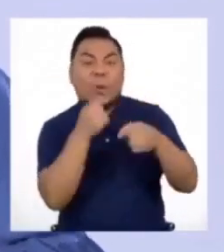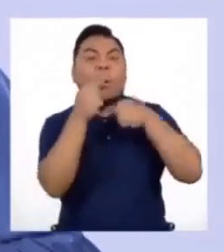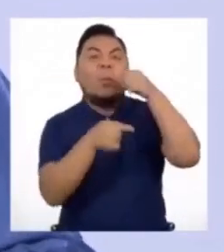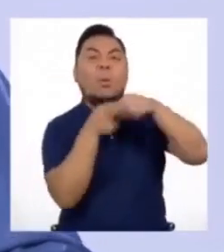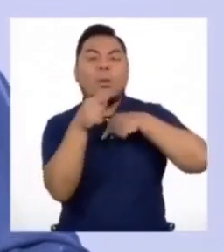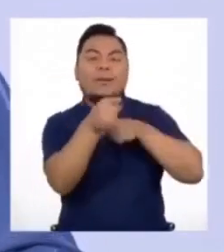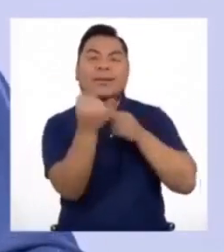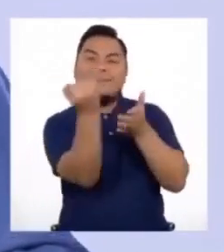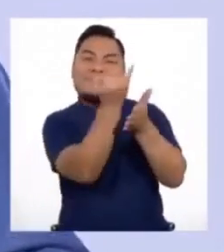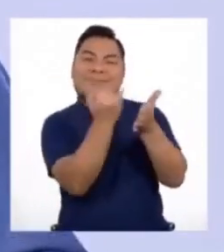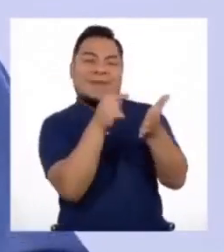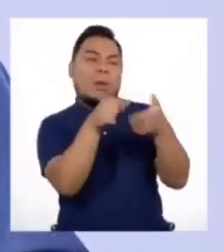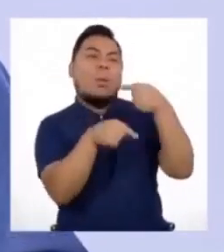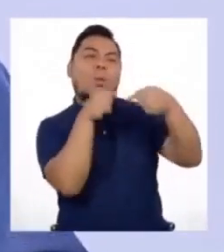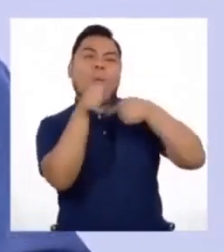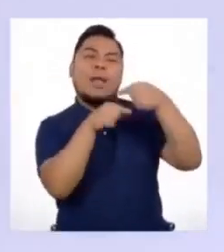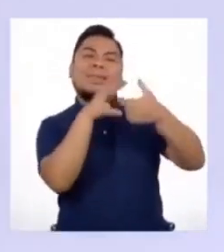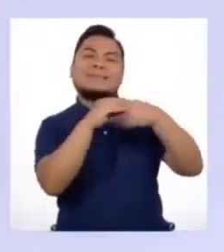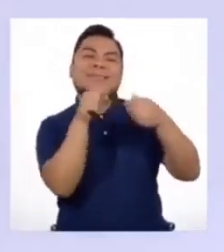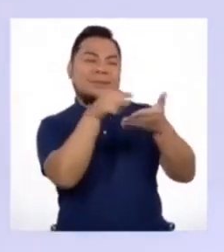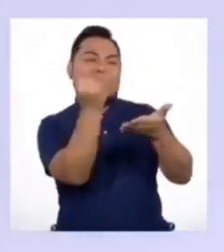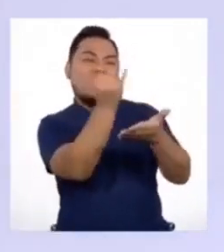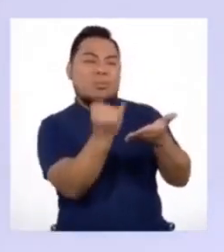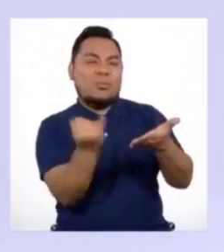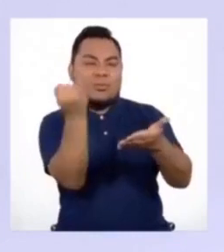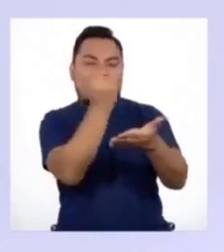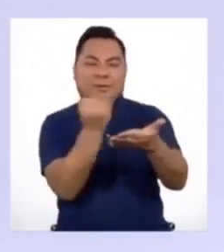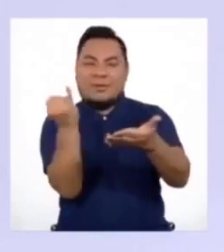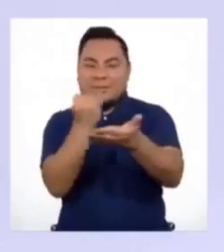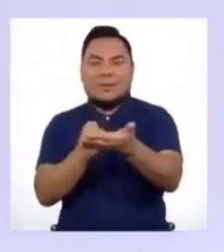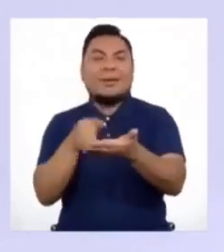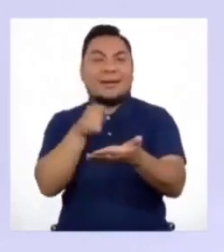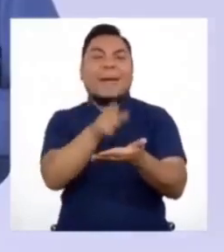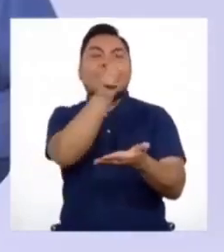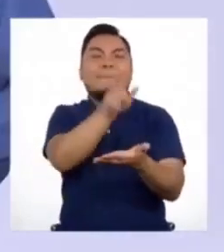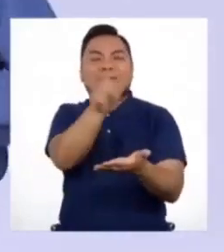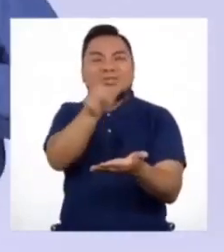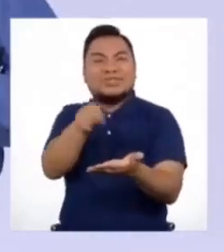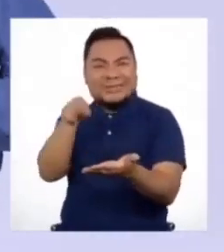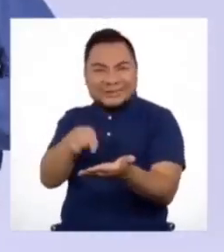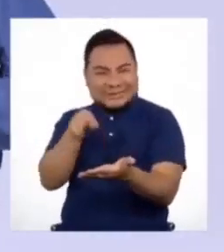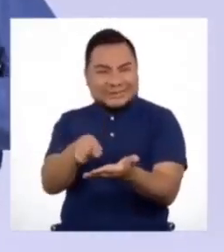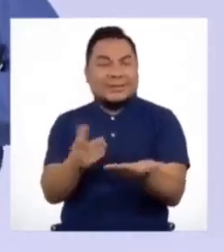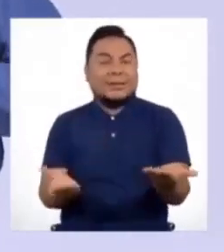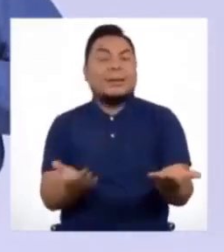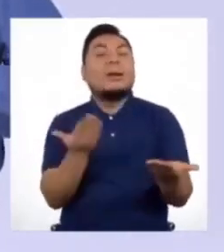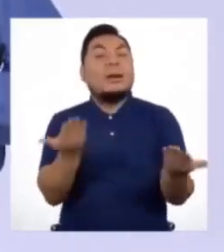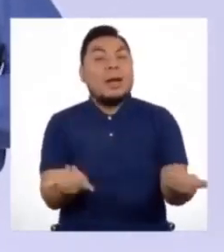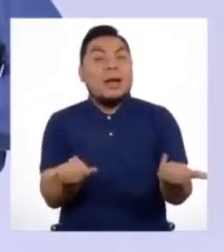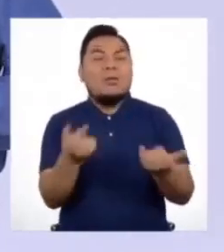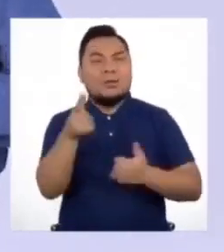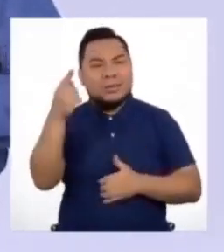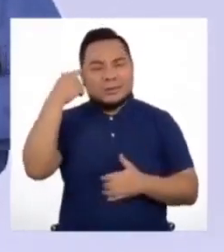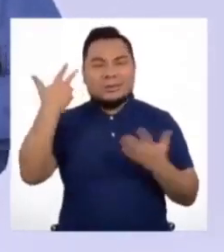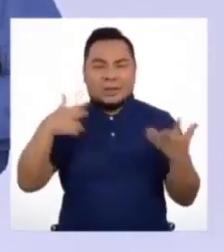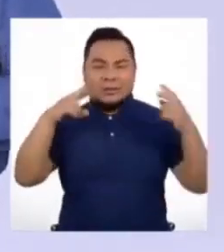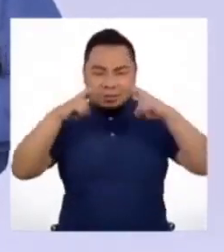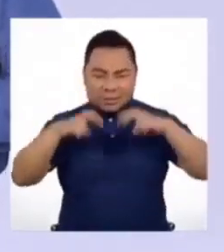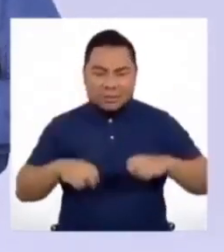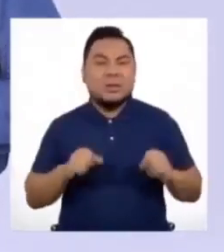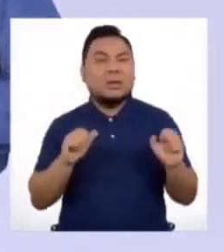a través de imágenes, y estas imágenes son principalmente de personajes. Hasta ahora hemos explorado